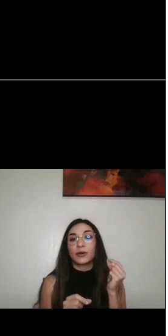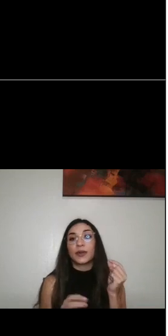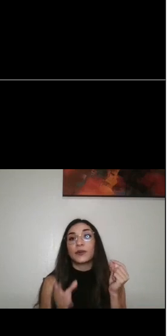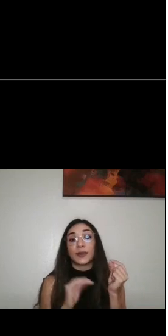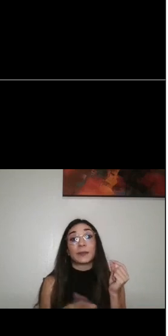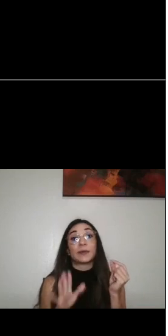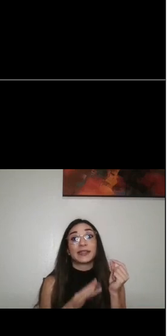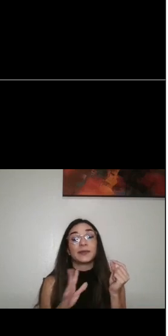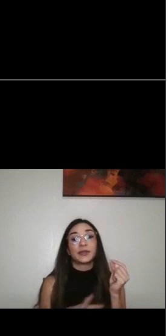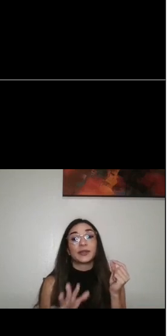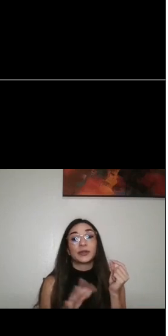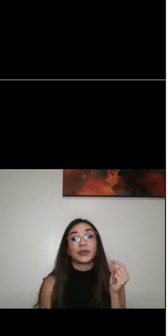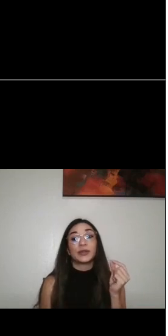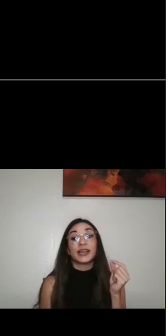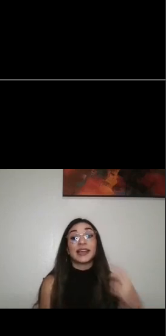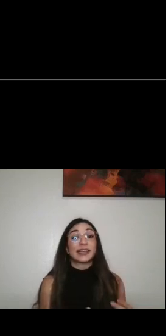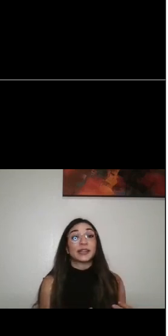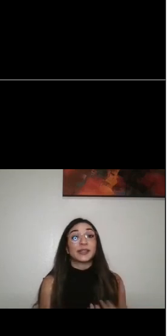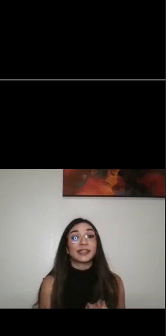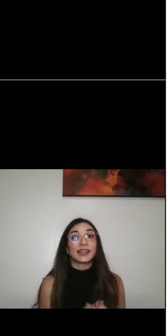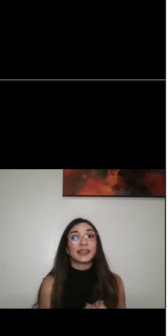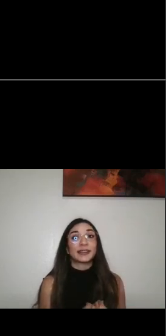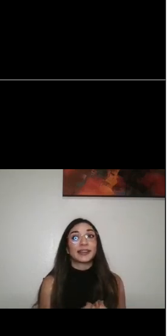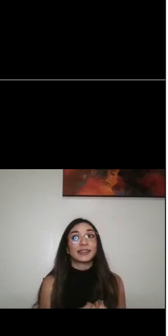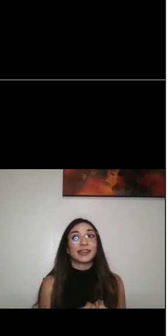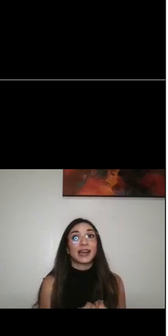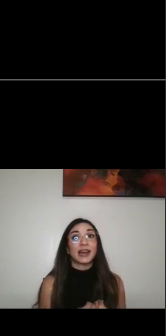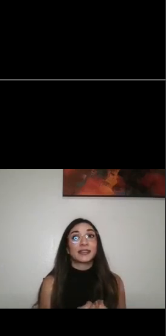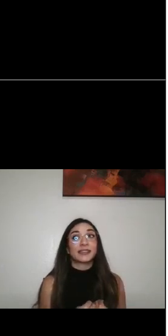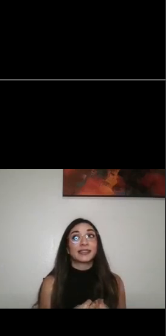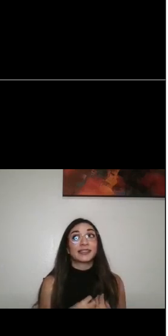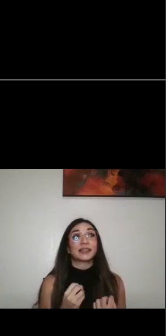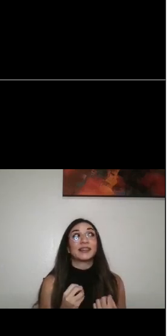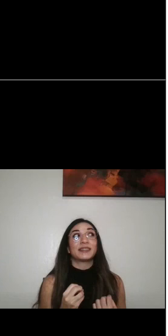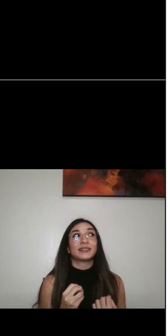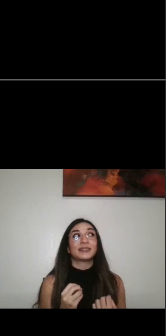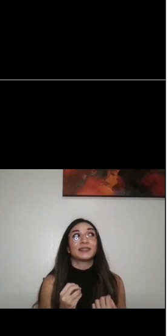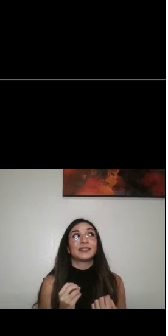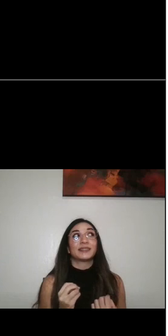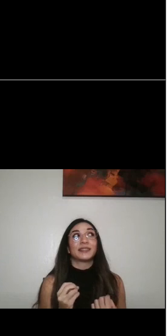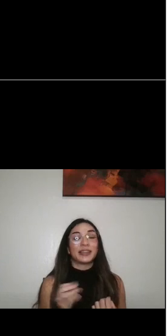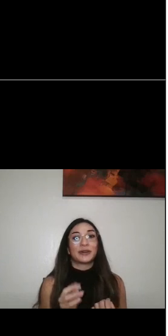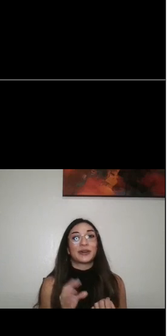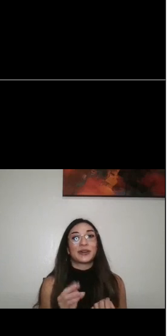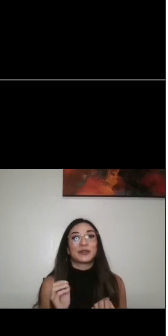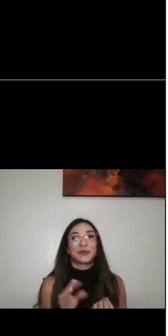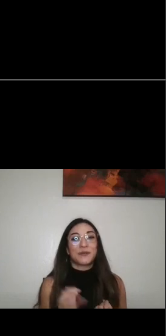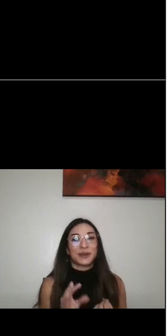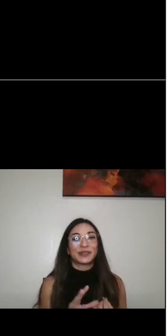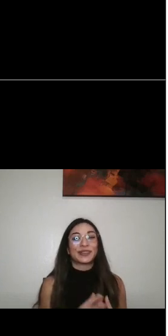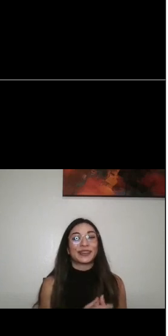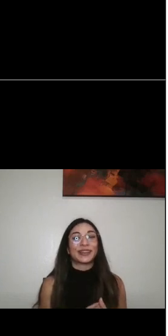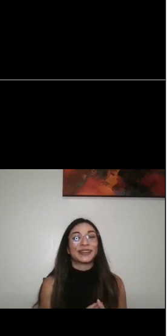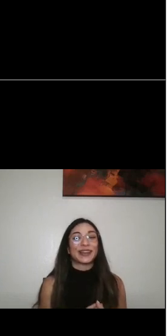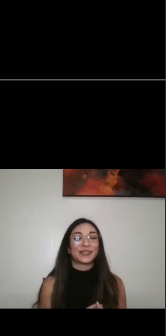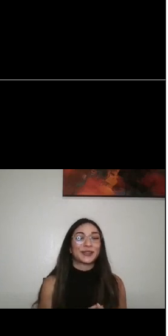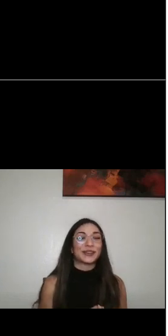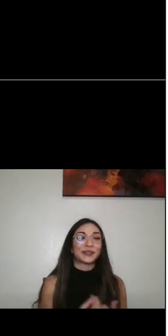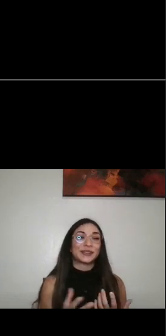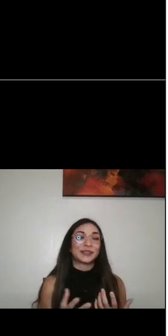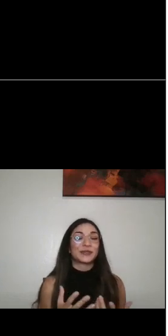en el oído y empieza la emisión de sonidos, si ellos están en lactancia, a veces se detienen y luego hay como un aumento de